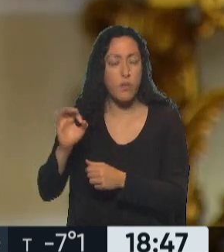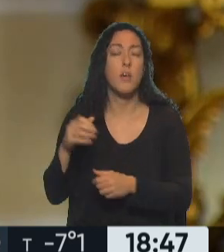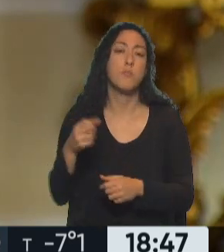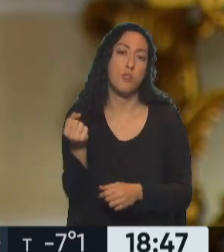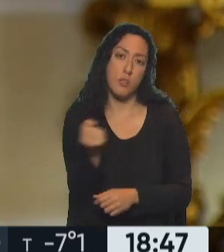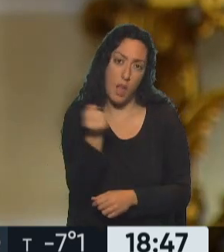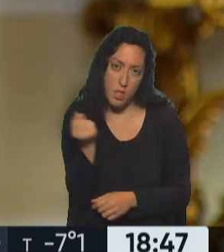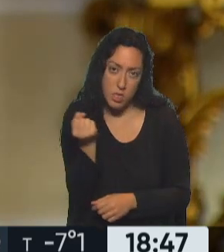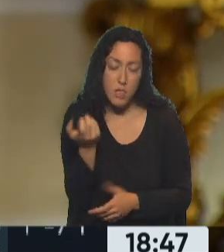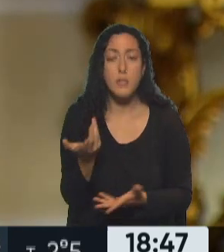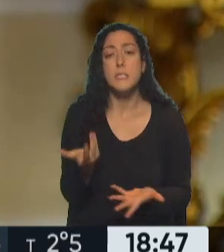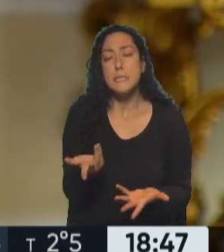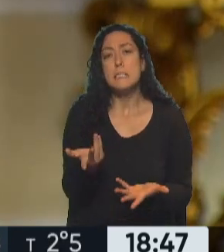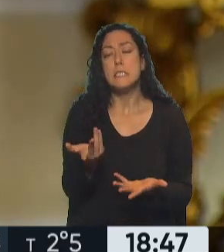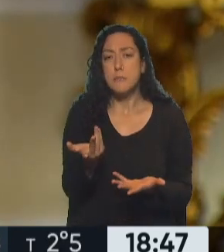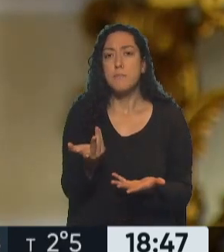Ligarnos a procesos